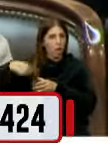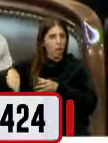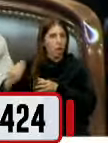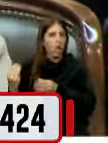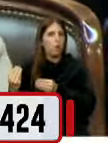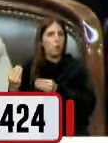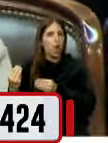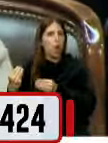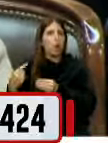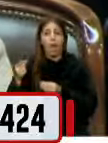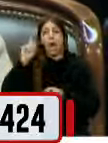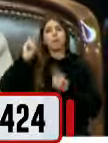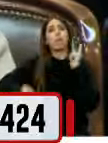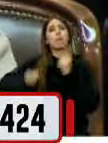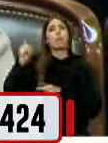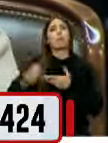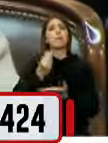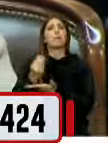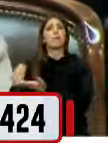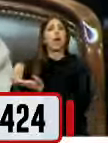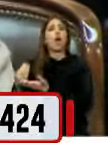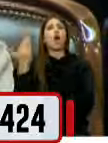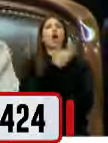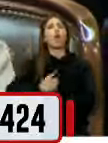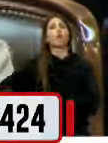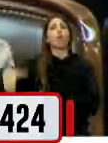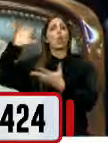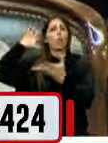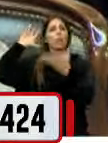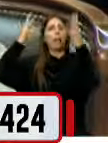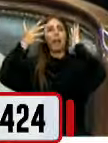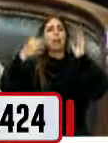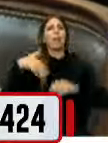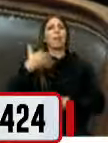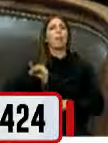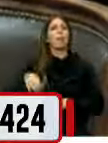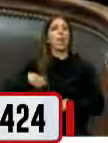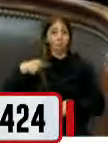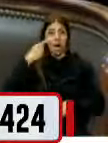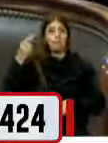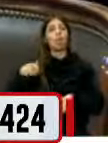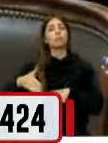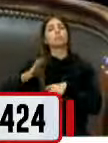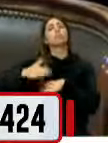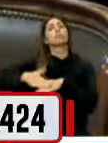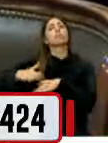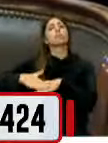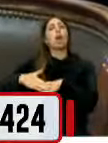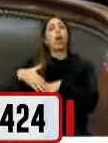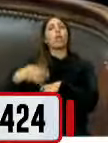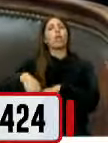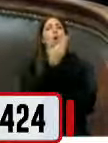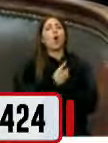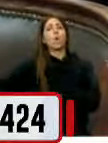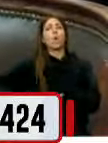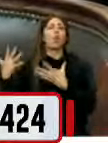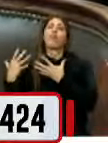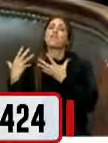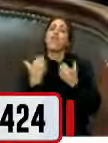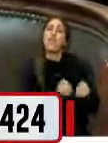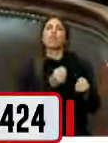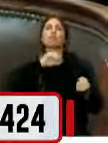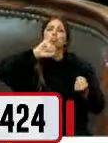qué? Porque considero que es una afronta contra todos los derechos que ha tenido la clase trabajadora argentina. Considero que es